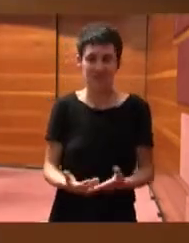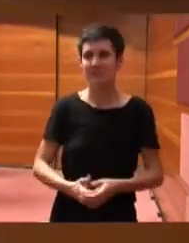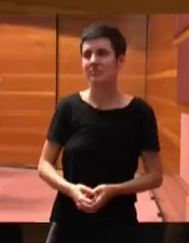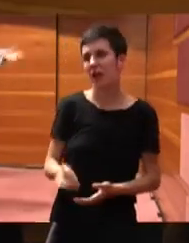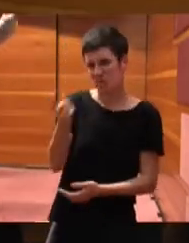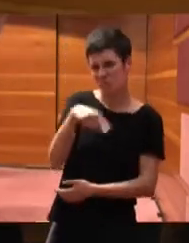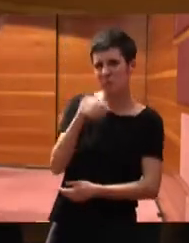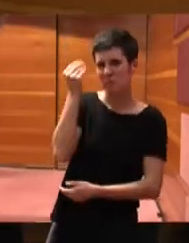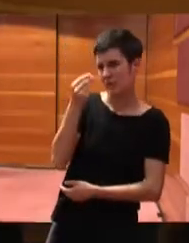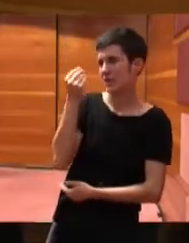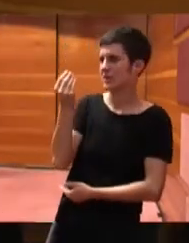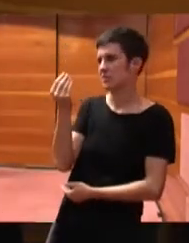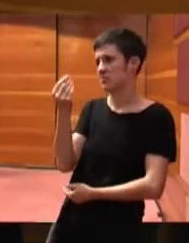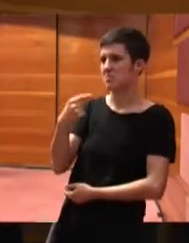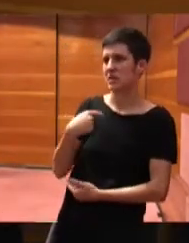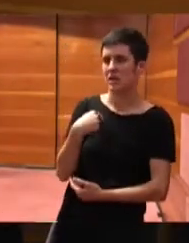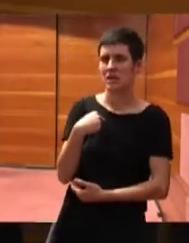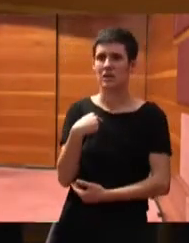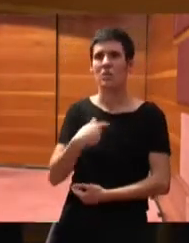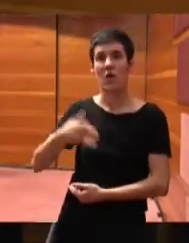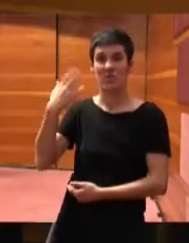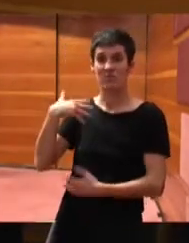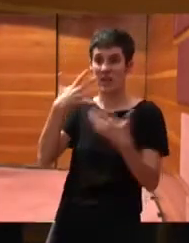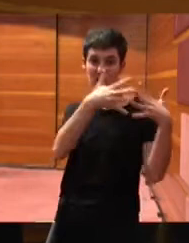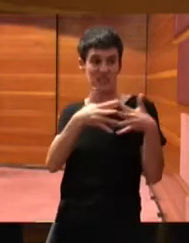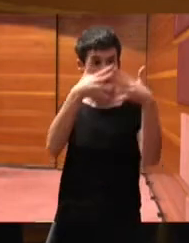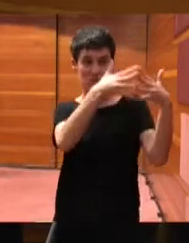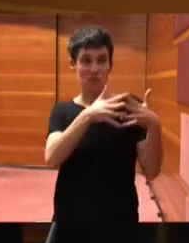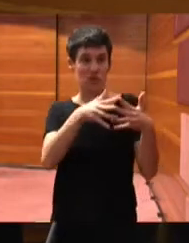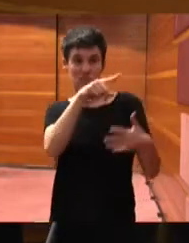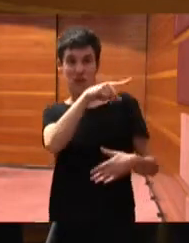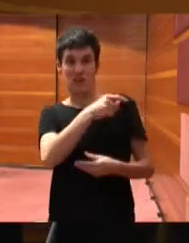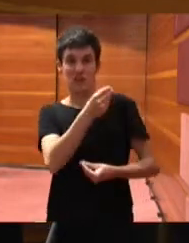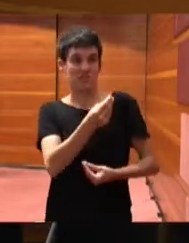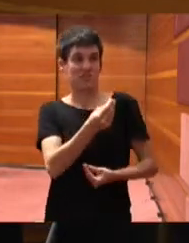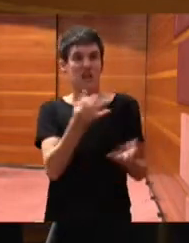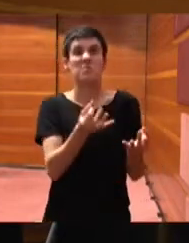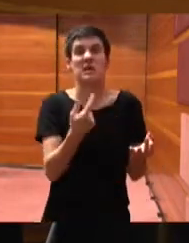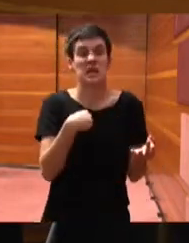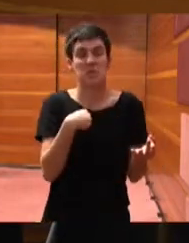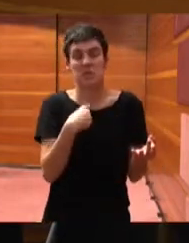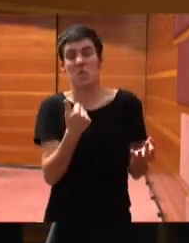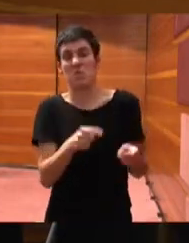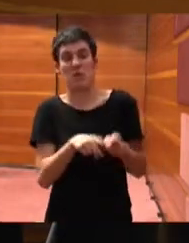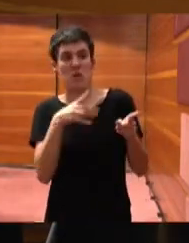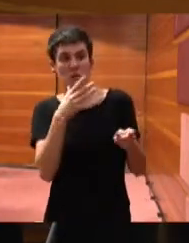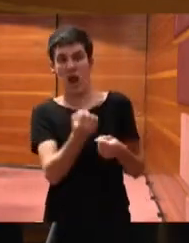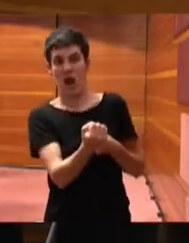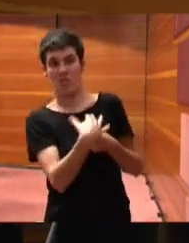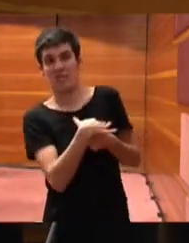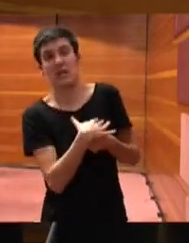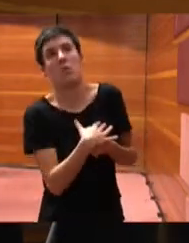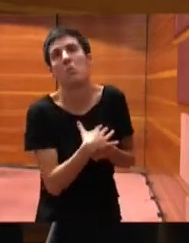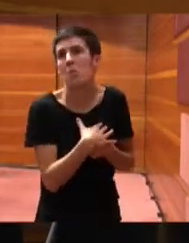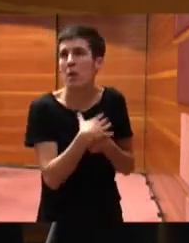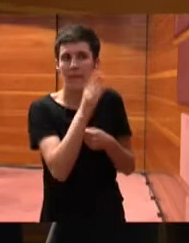Diréis, me importaba lo que pasara en Estados Unidos porque está súper lejos y al final pues no me afecta, ¿no? Estados Unidos, dices, bueno, pues no